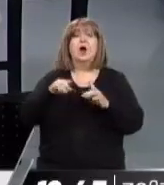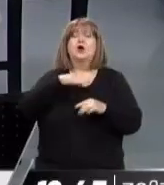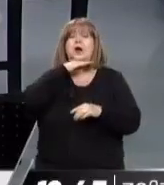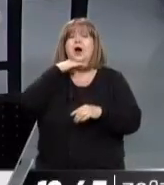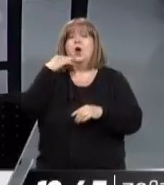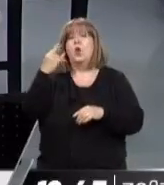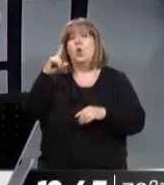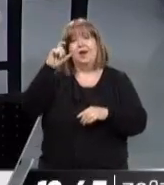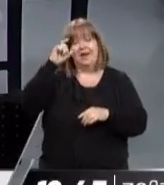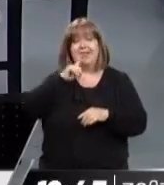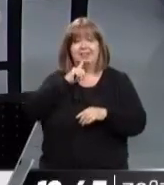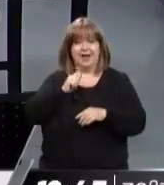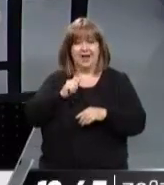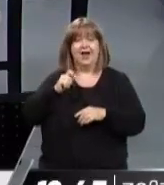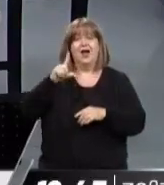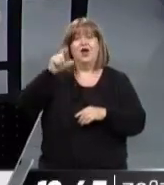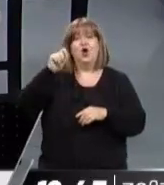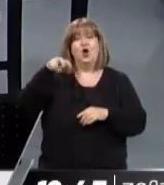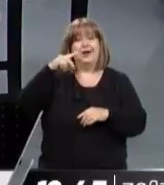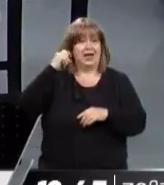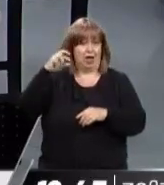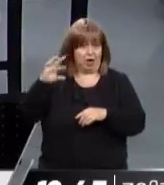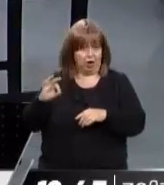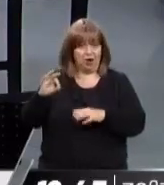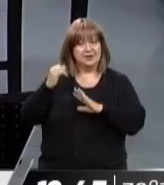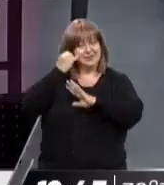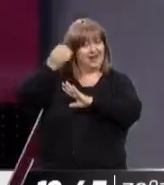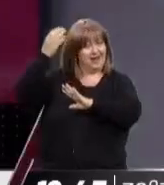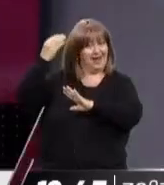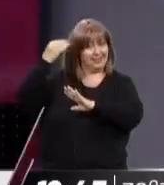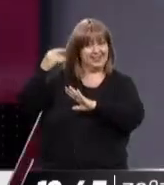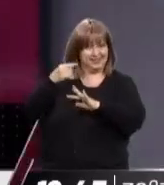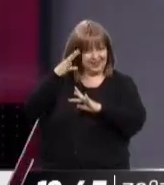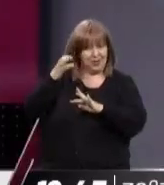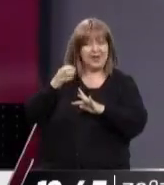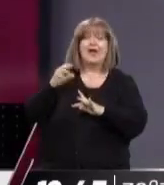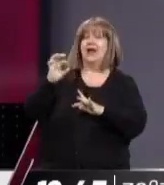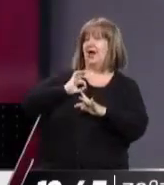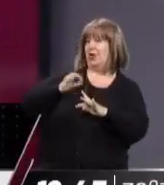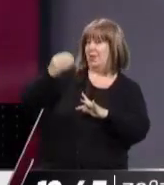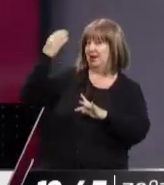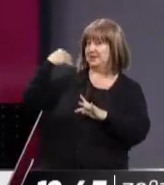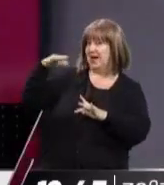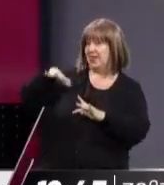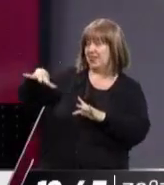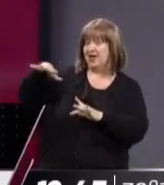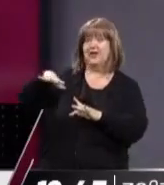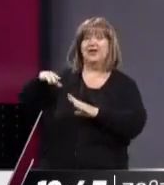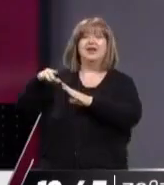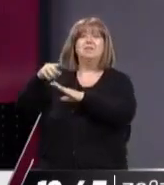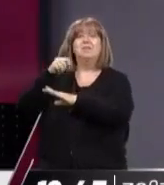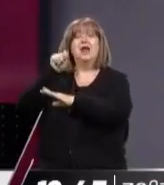es conocida como la Reina Blue, la Reina Rebelde. En definitiva, es la reina elegida por una parte del pueblo de Guaymallén, recordemos, en aquella vendimia